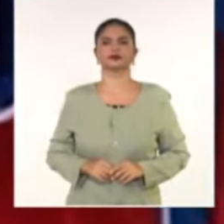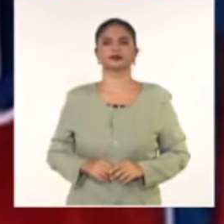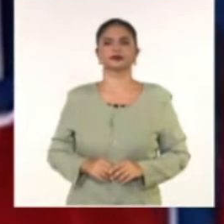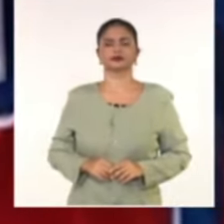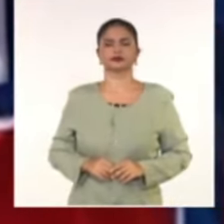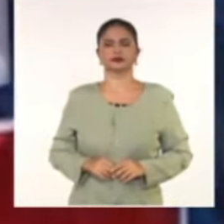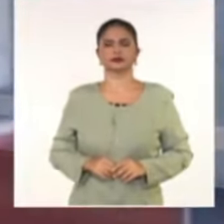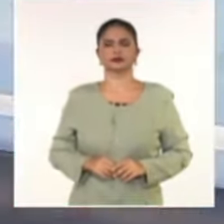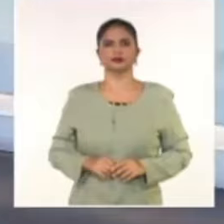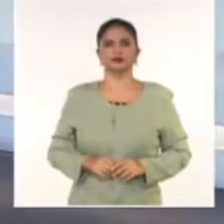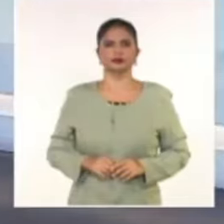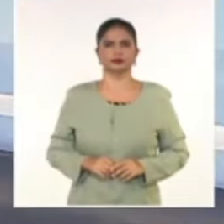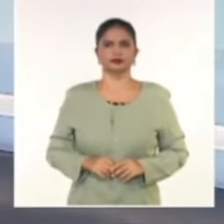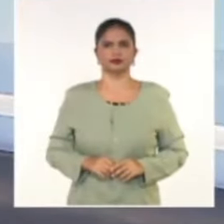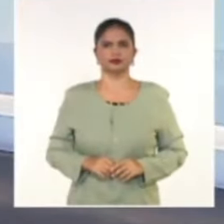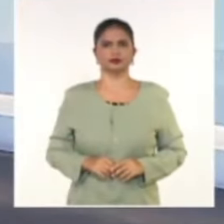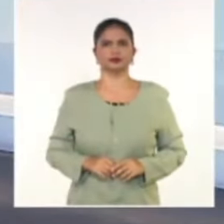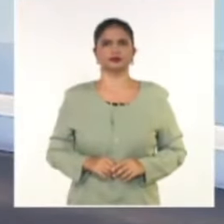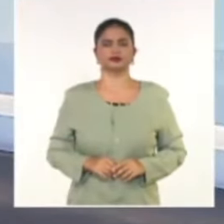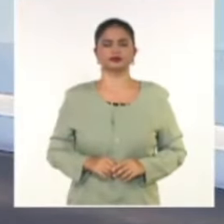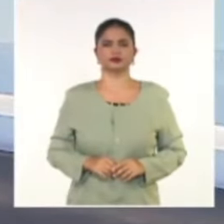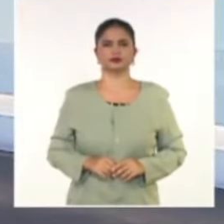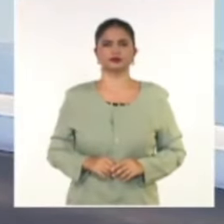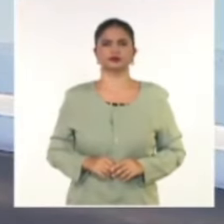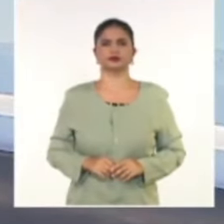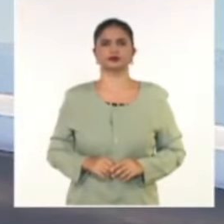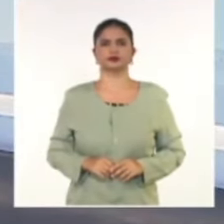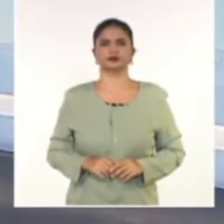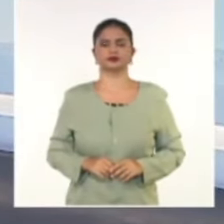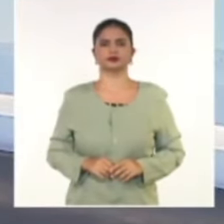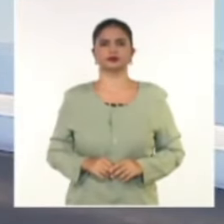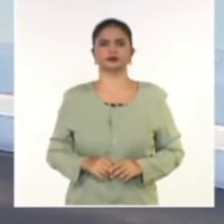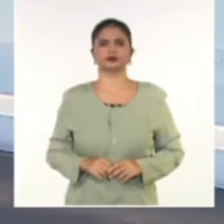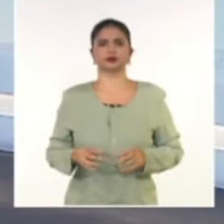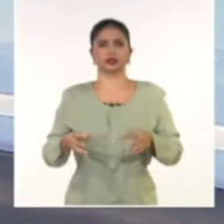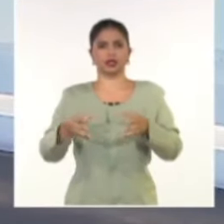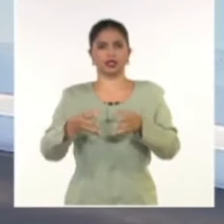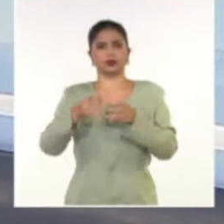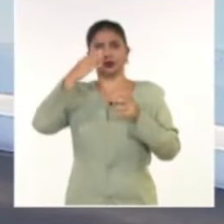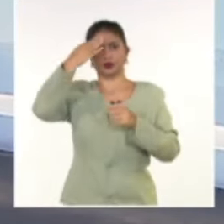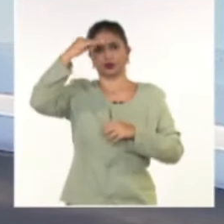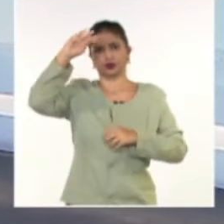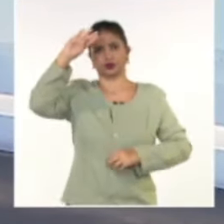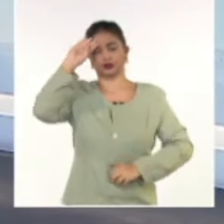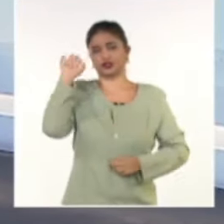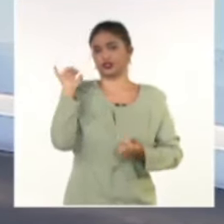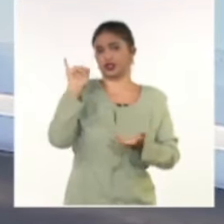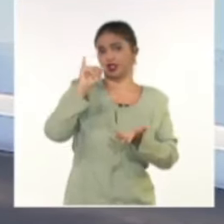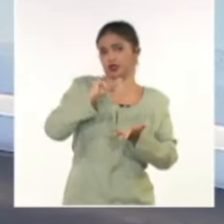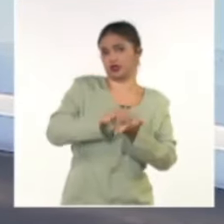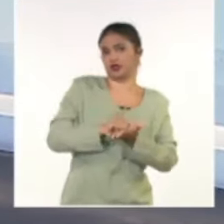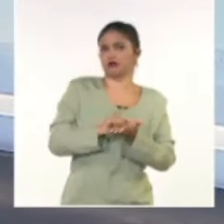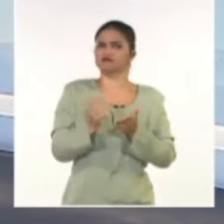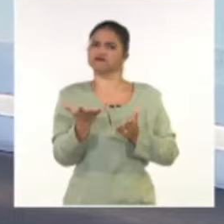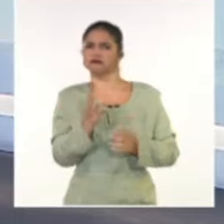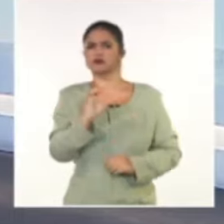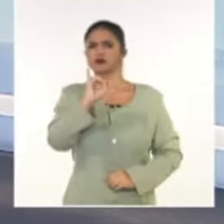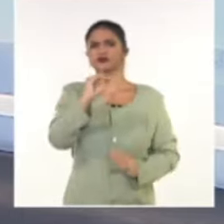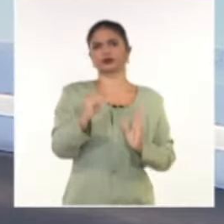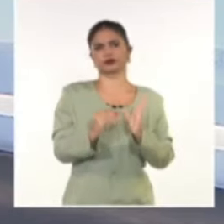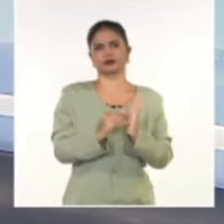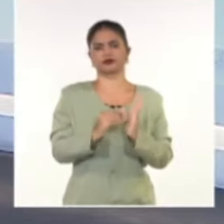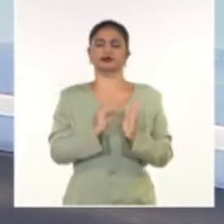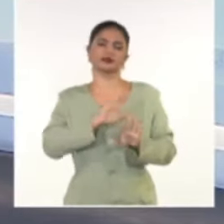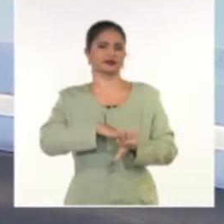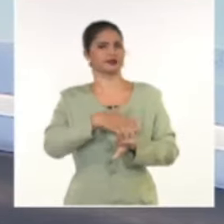de Noticias. Por cierto, el equipo cubano llegará hoy a suelo patrio alrededor de las 6 de la tarde, así que esperen los detalles